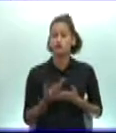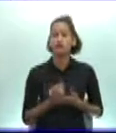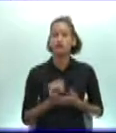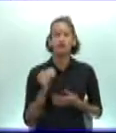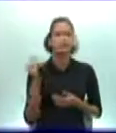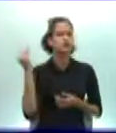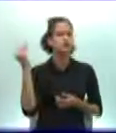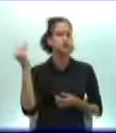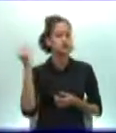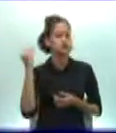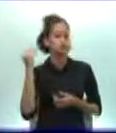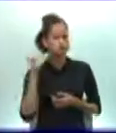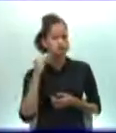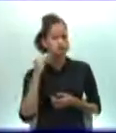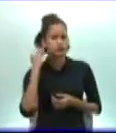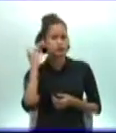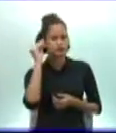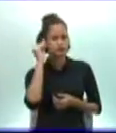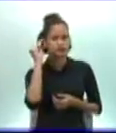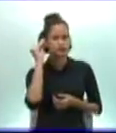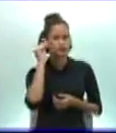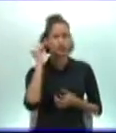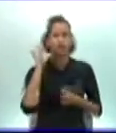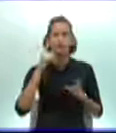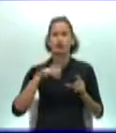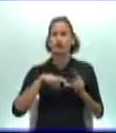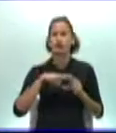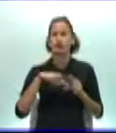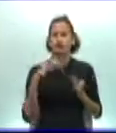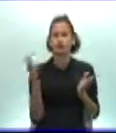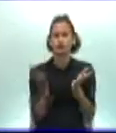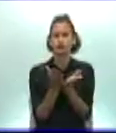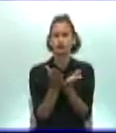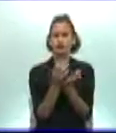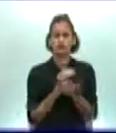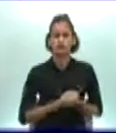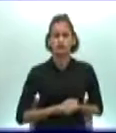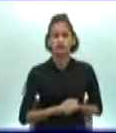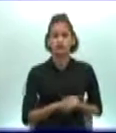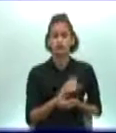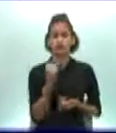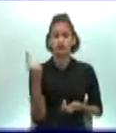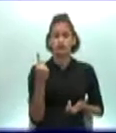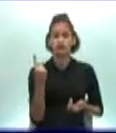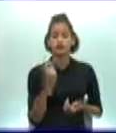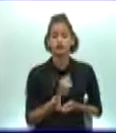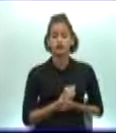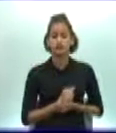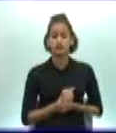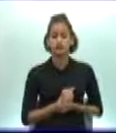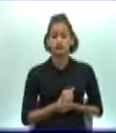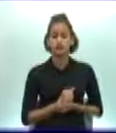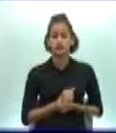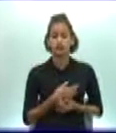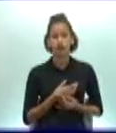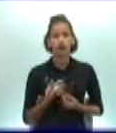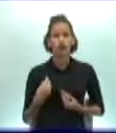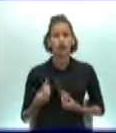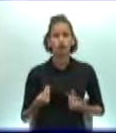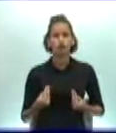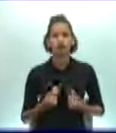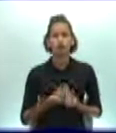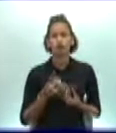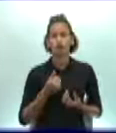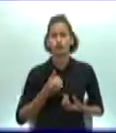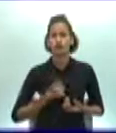el contenido objeto de estudio. Aquí les va. Lo primero es acompañar a sus hijos o a sus